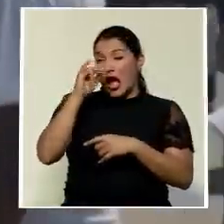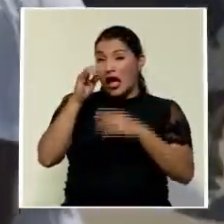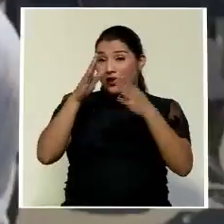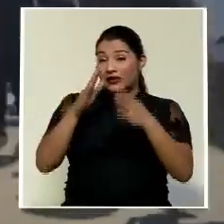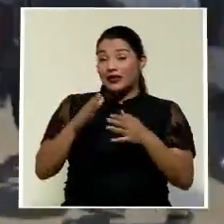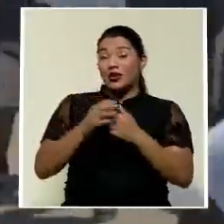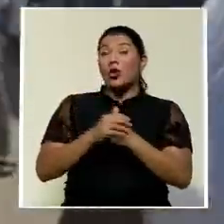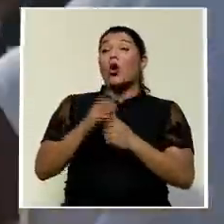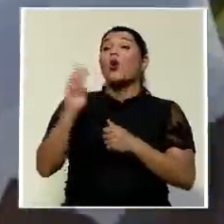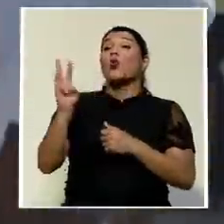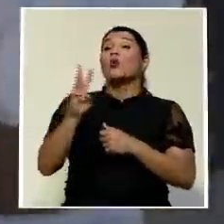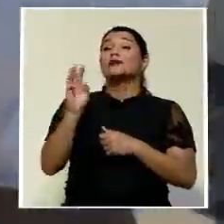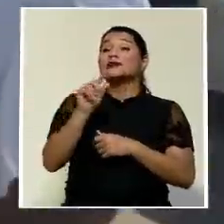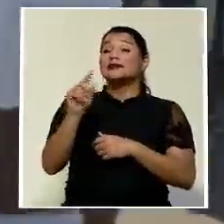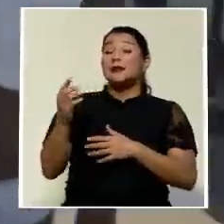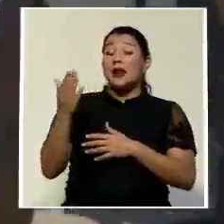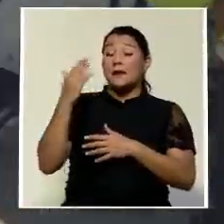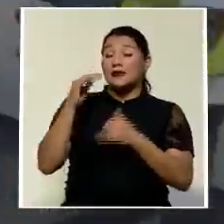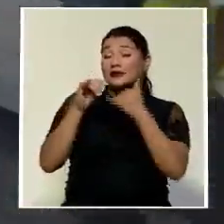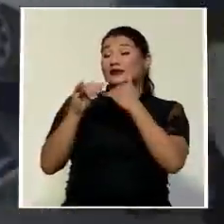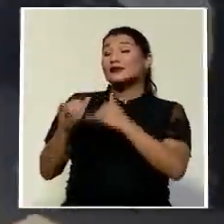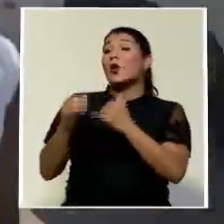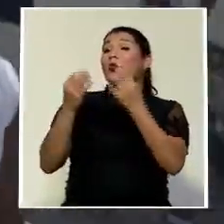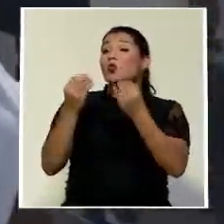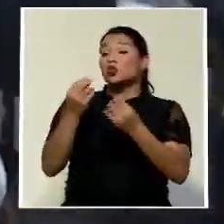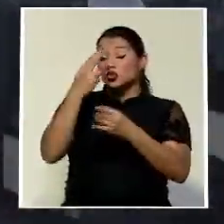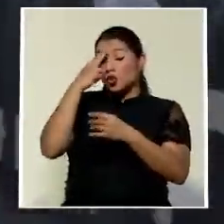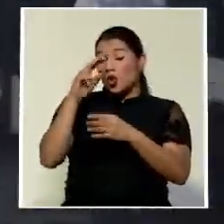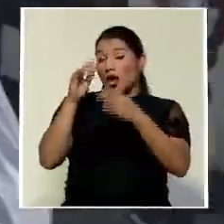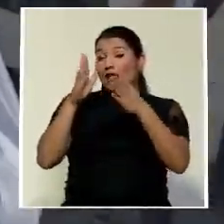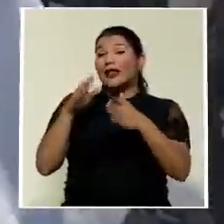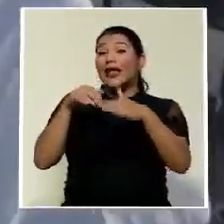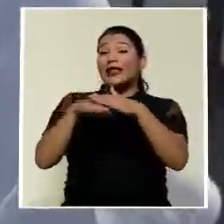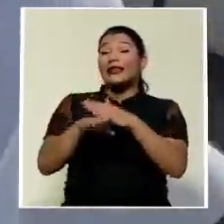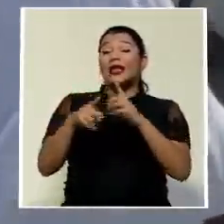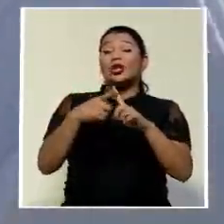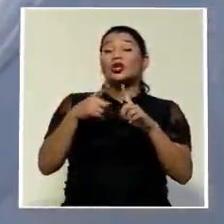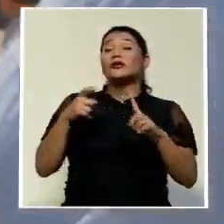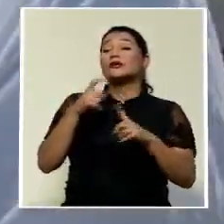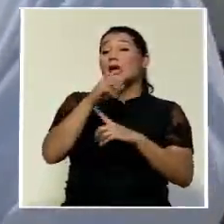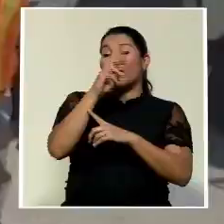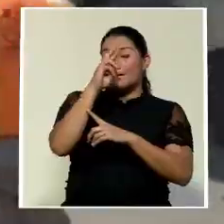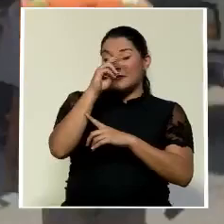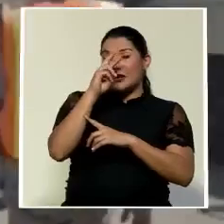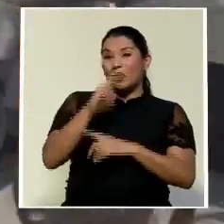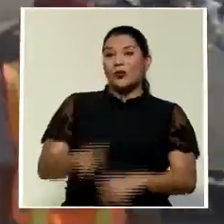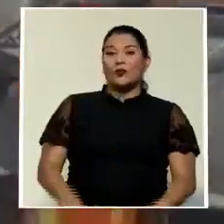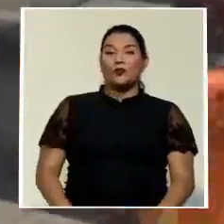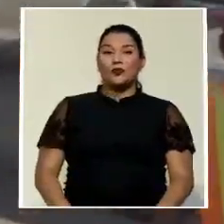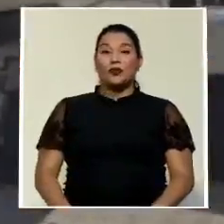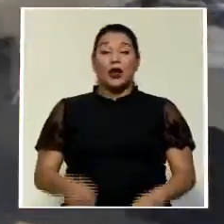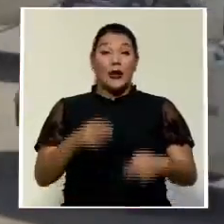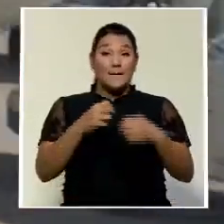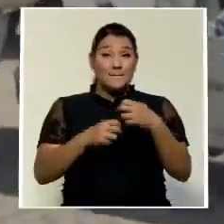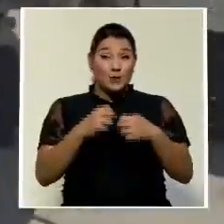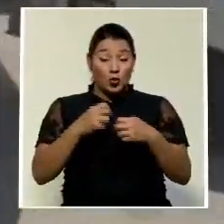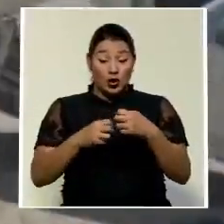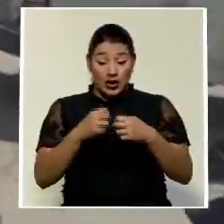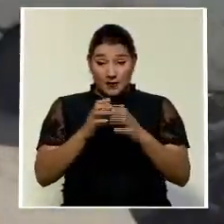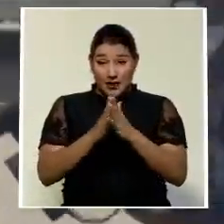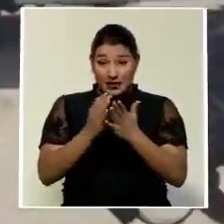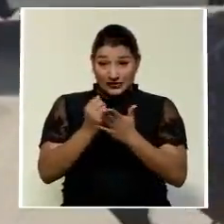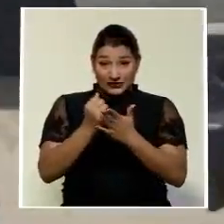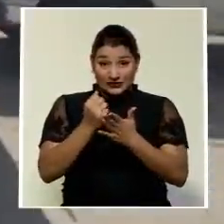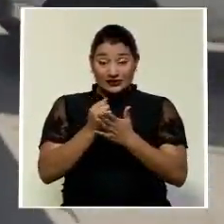a deportar la semana pasada vía aérea a cientos de haitianos que habían ingresado desde México. La crisis migratoria impactó de lleno